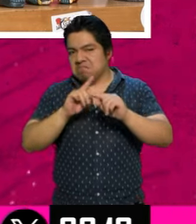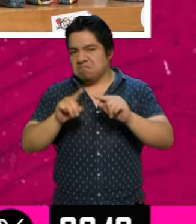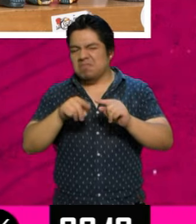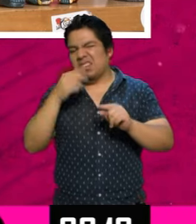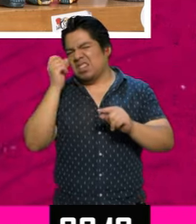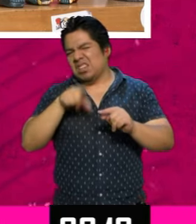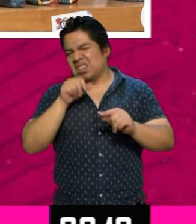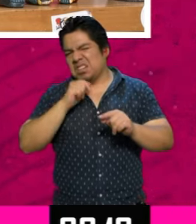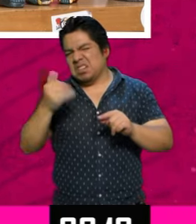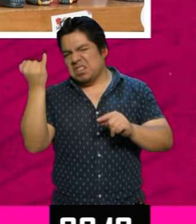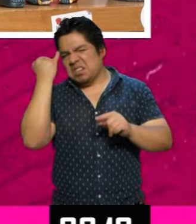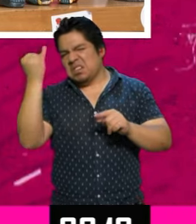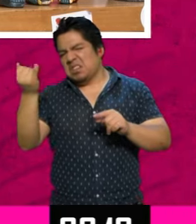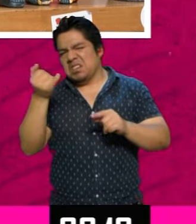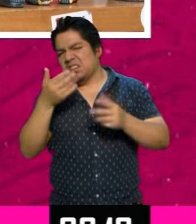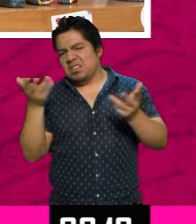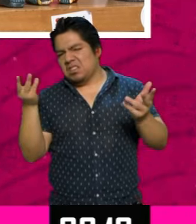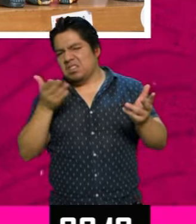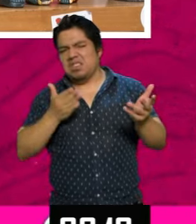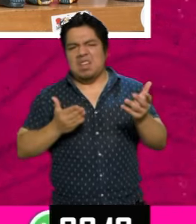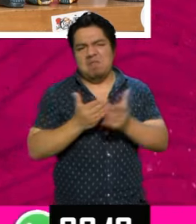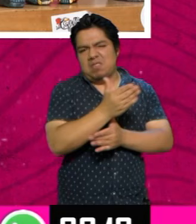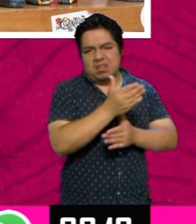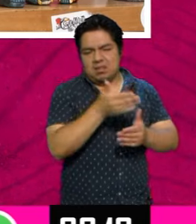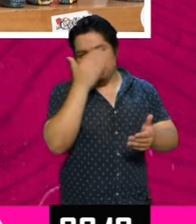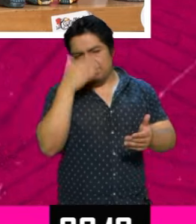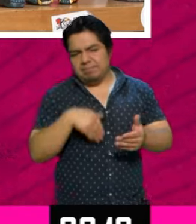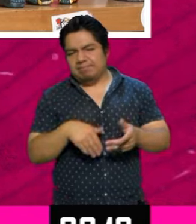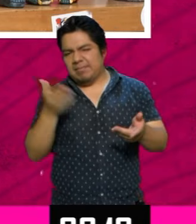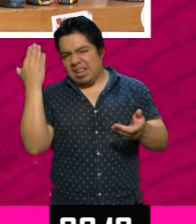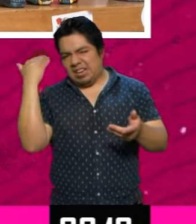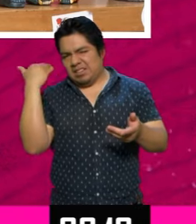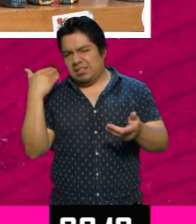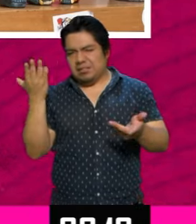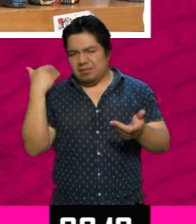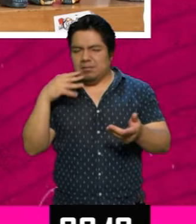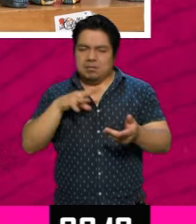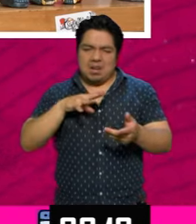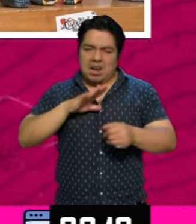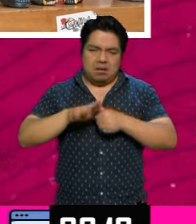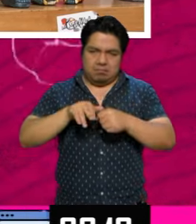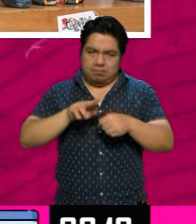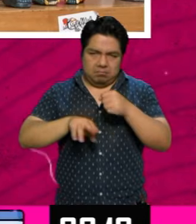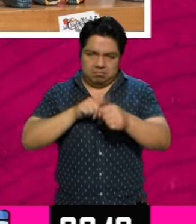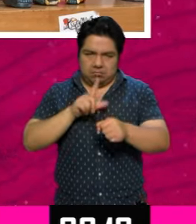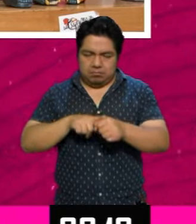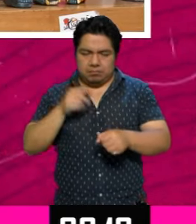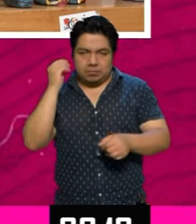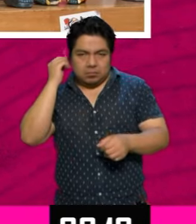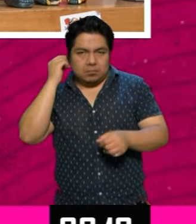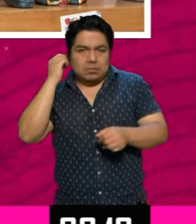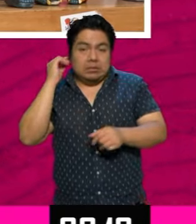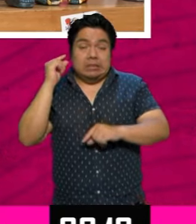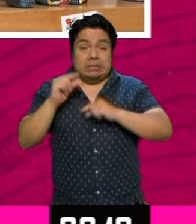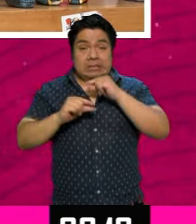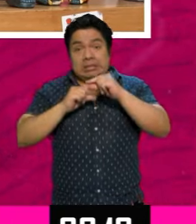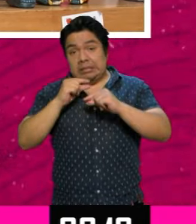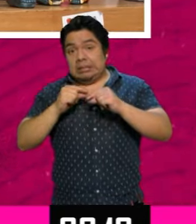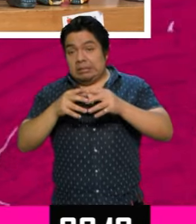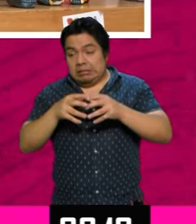golpista que sabemos era común en el pasado. Sí. Entonces se fue complicando la